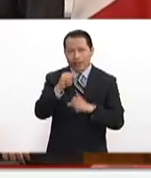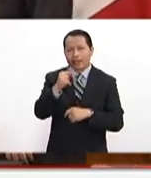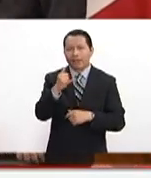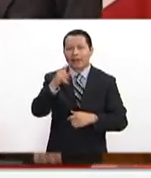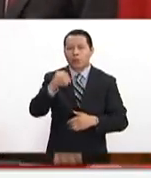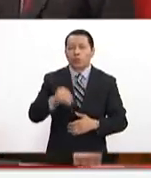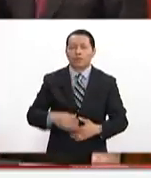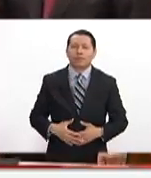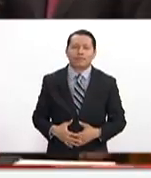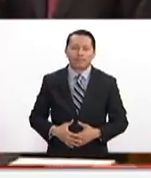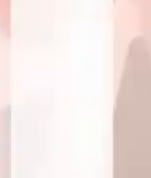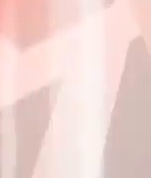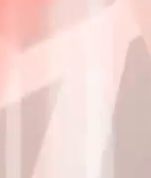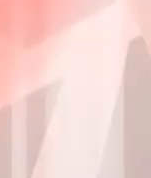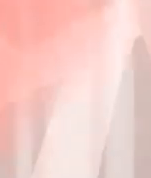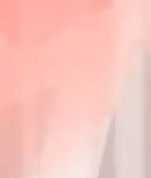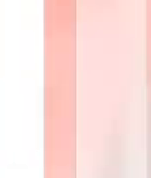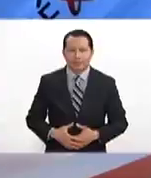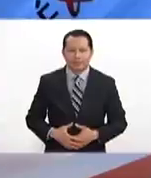Monroy.